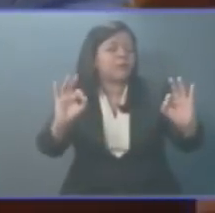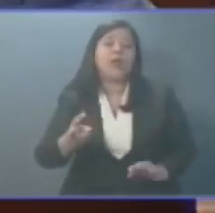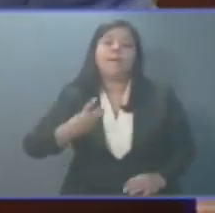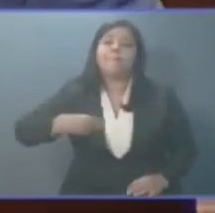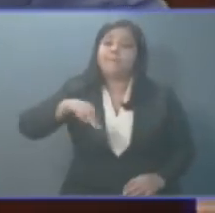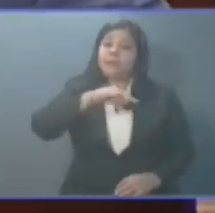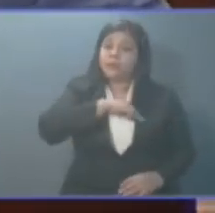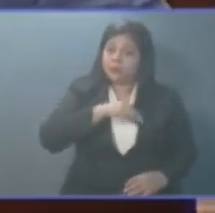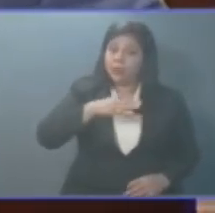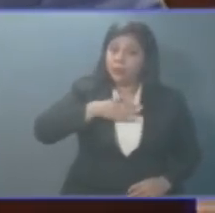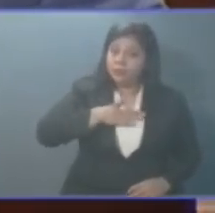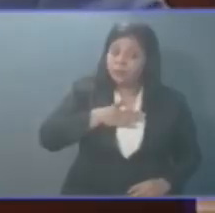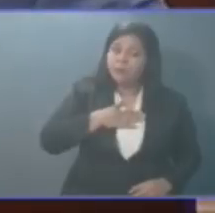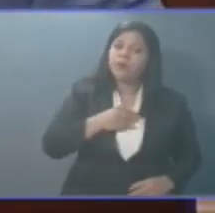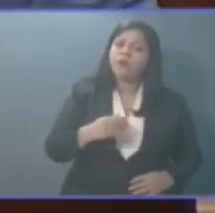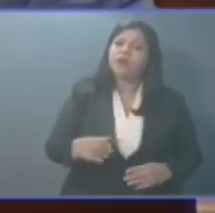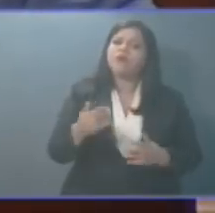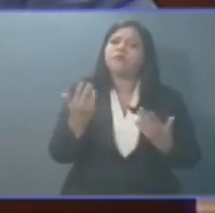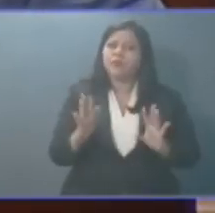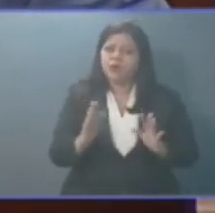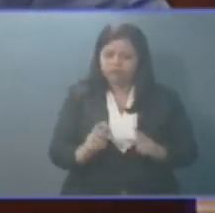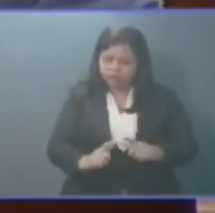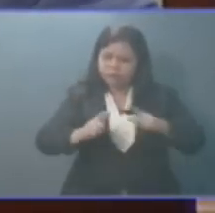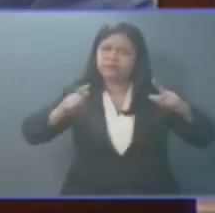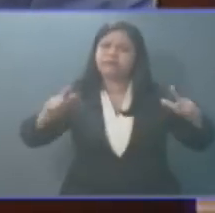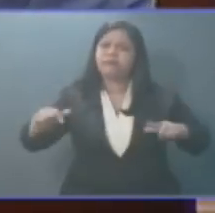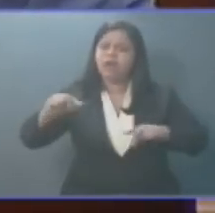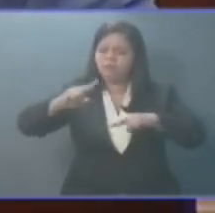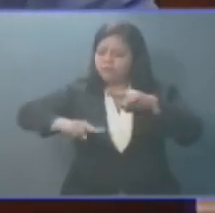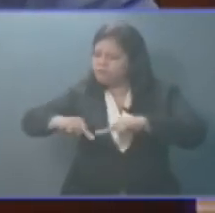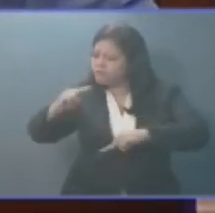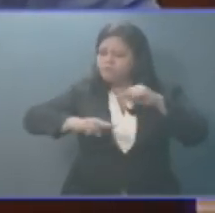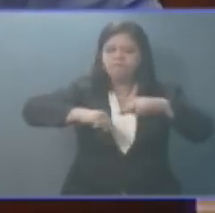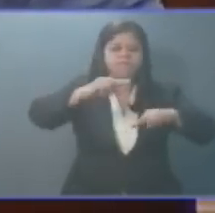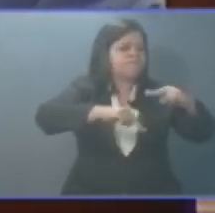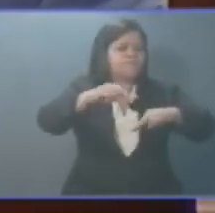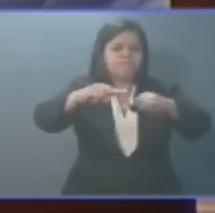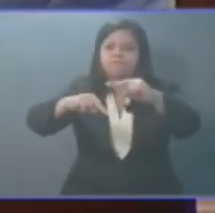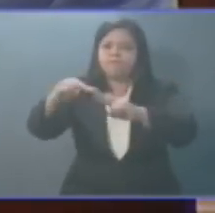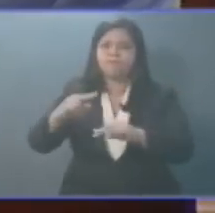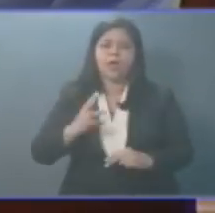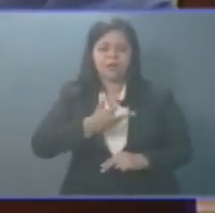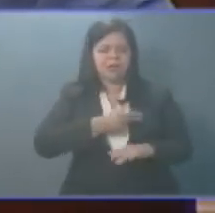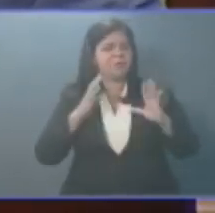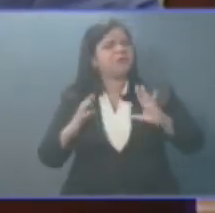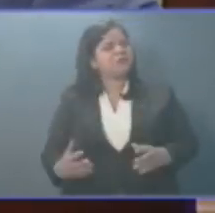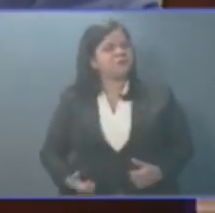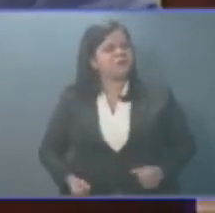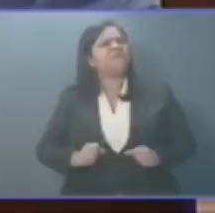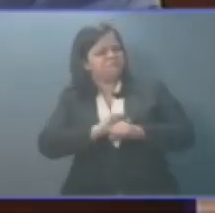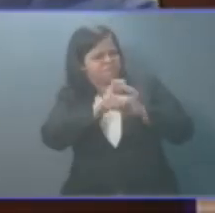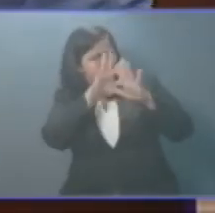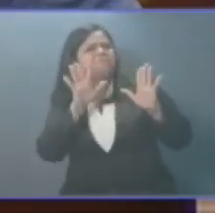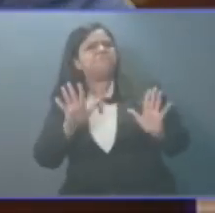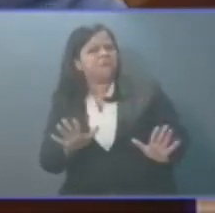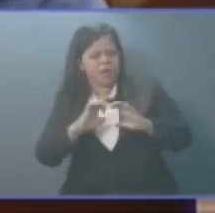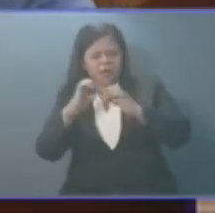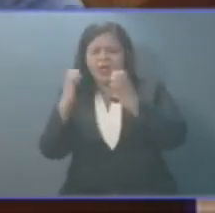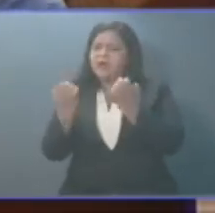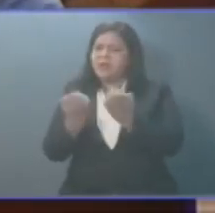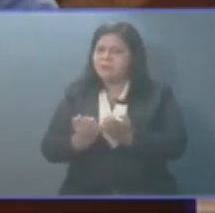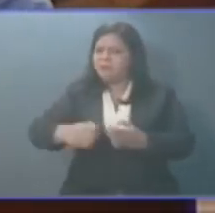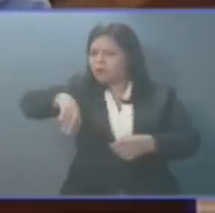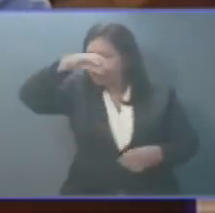ministerio se ha convertido en el gran constructor de nuestro gobierno. Por supuesto, trabajando en equipo como